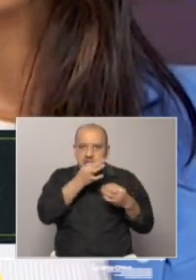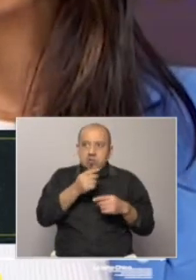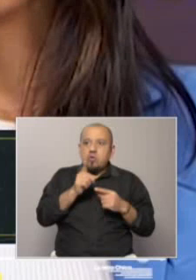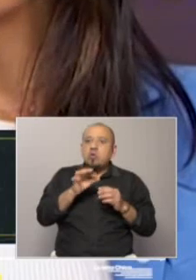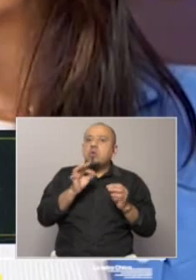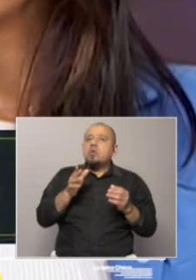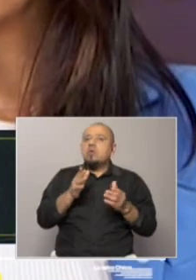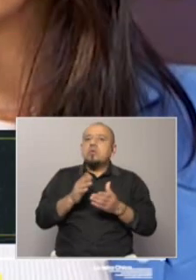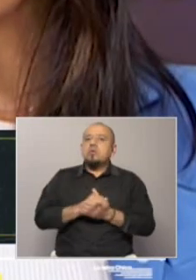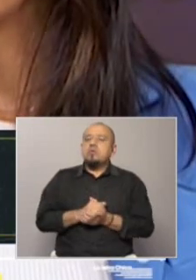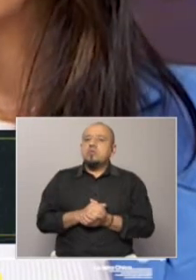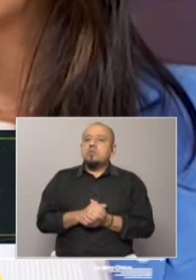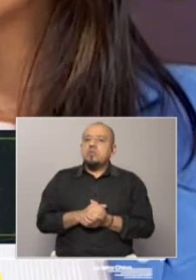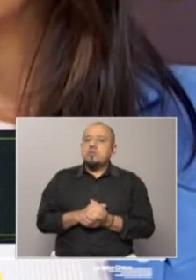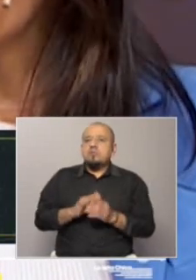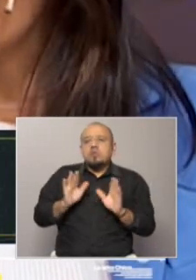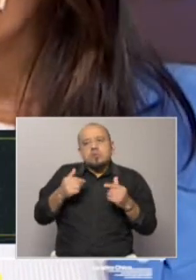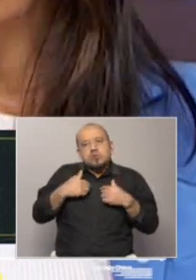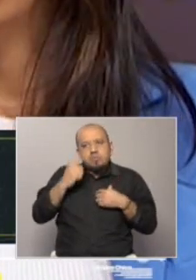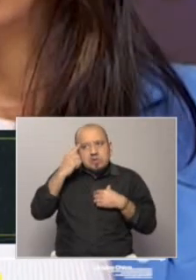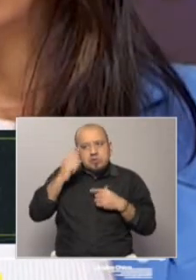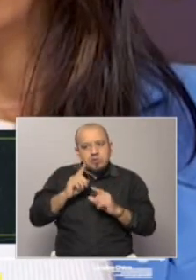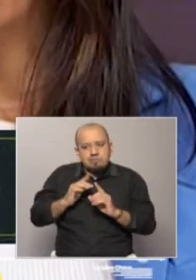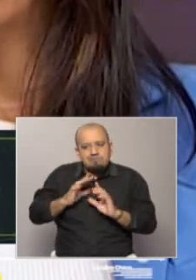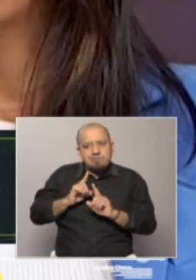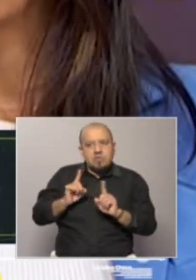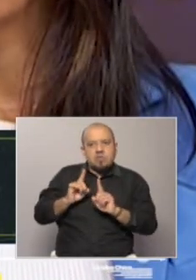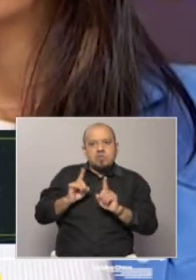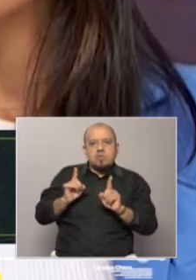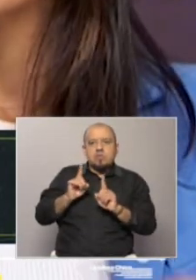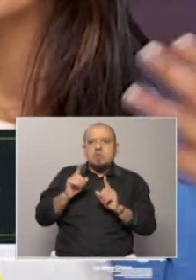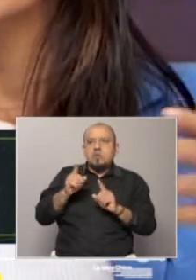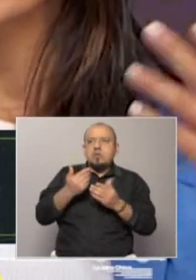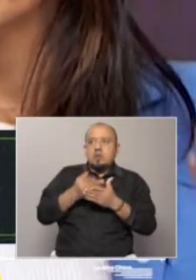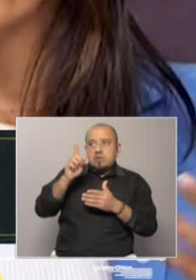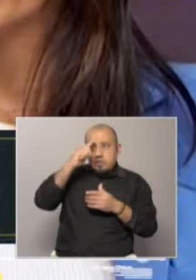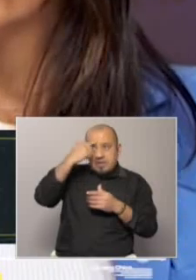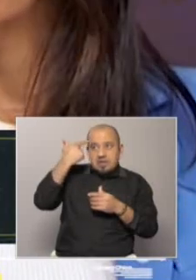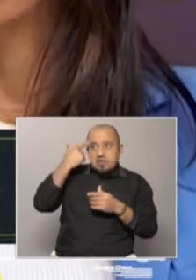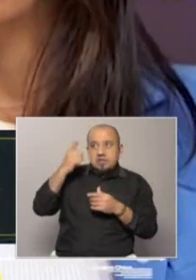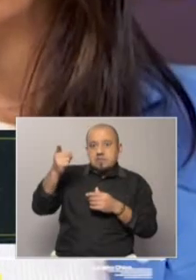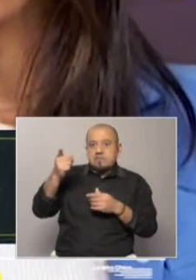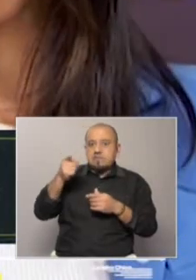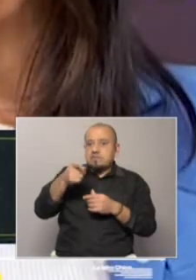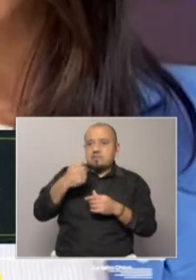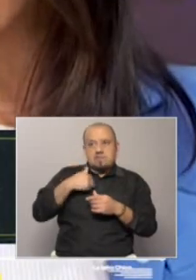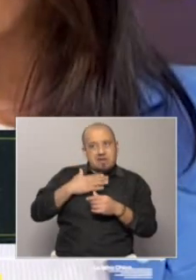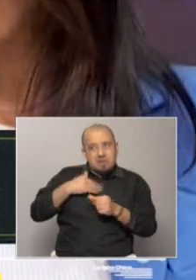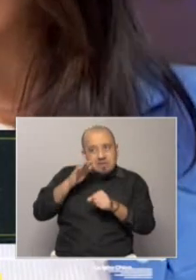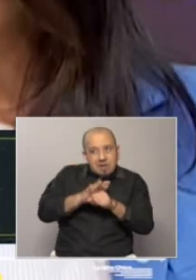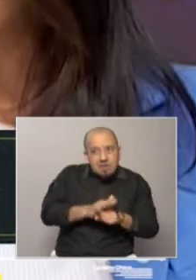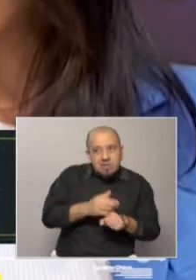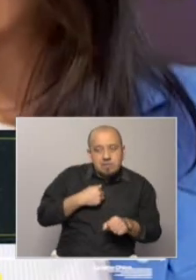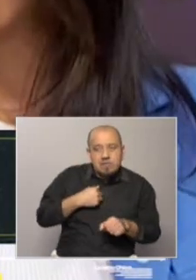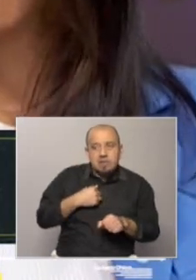corrió? No quiero pensar, no me pongo a pensar en el planteo de que el presidente de la República haya